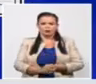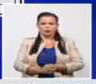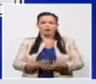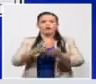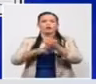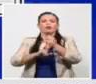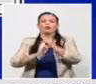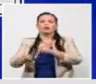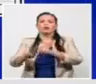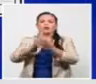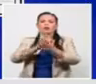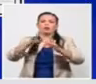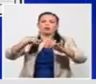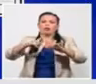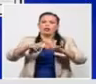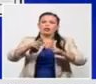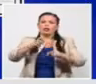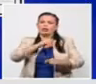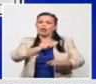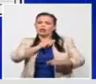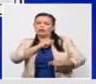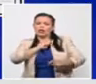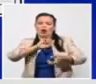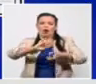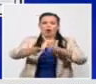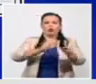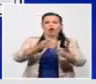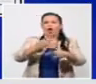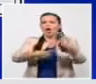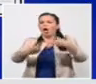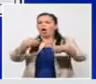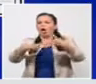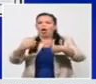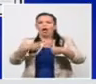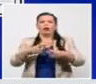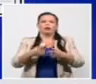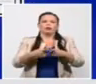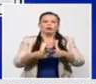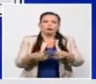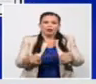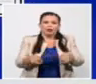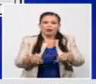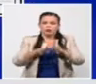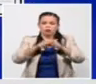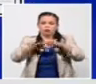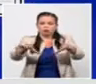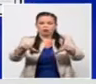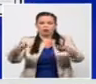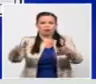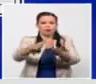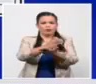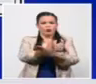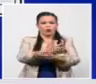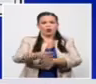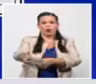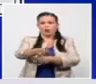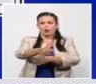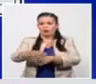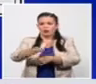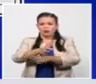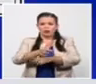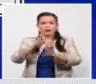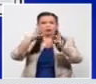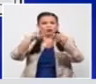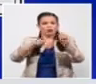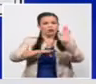queriendo que disminuir, aunque con una dispersión en todos sus municipios, y unas cifras elevadas, y el